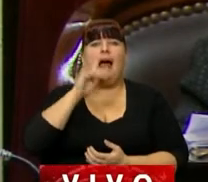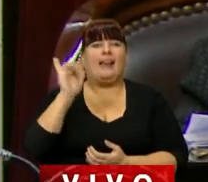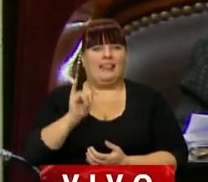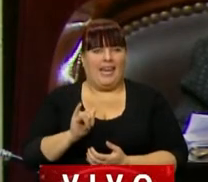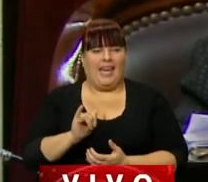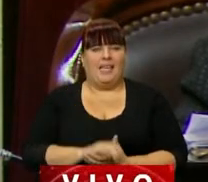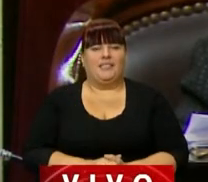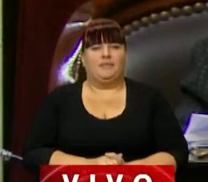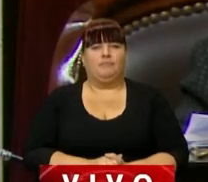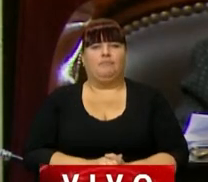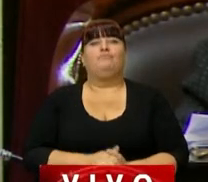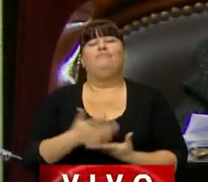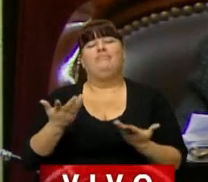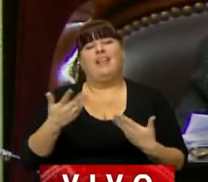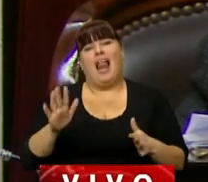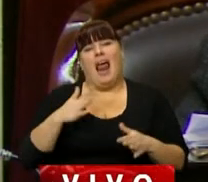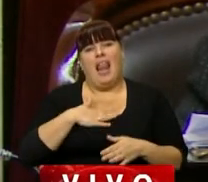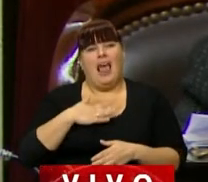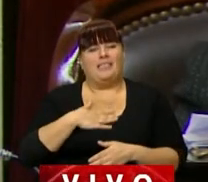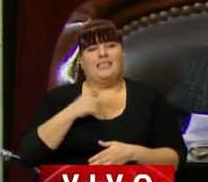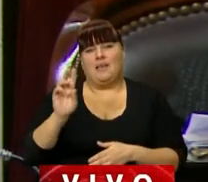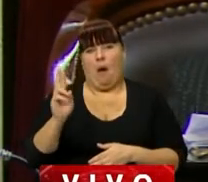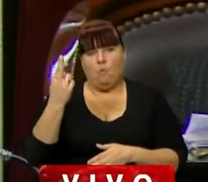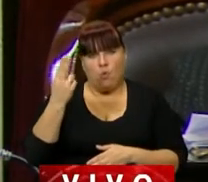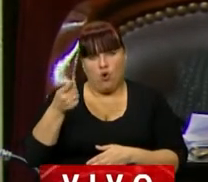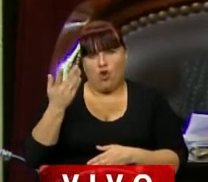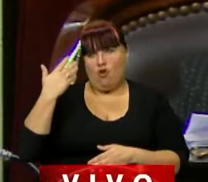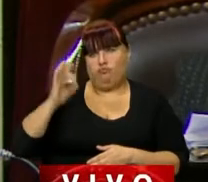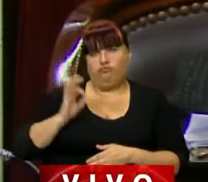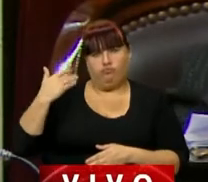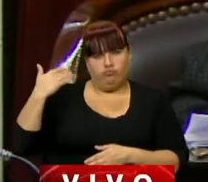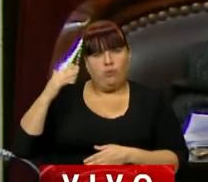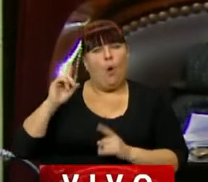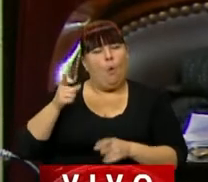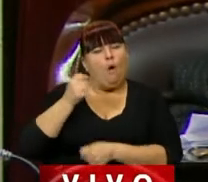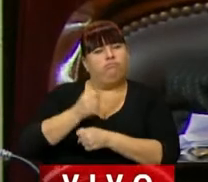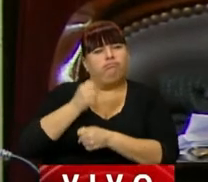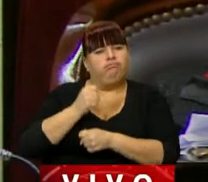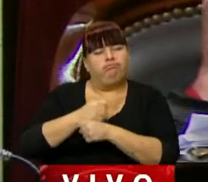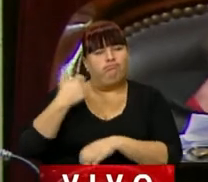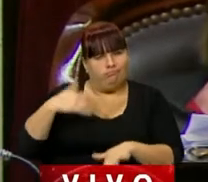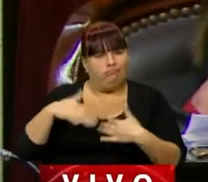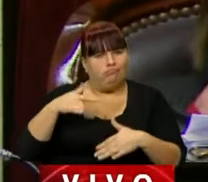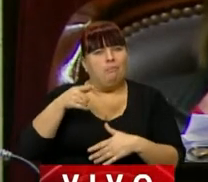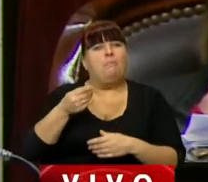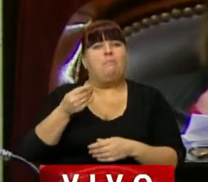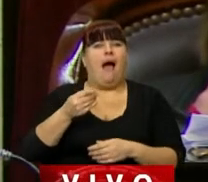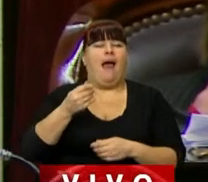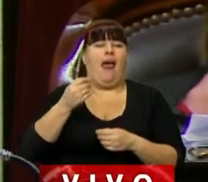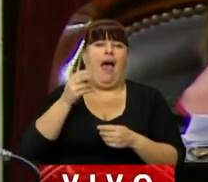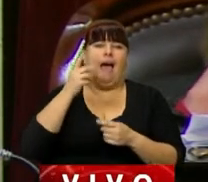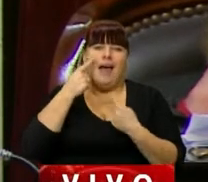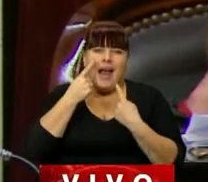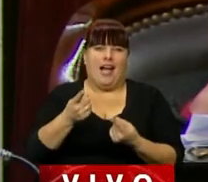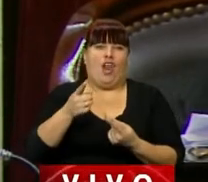Martínez, que bueno, que lamentablemente falleció hace unos años, pero que trabajó muchísimo para que se